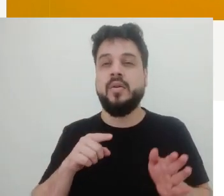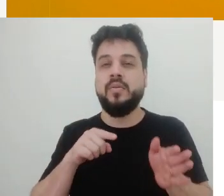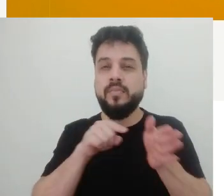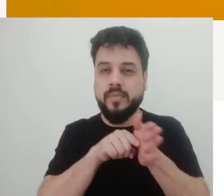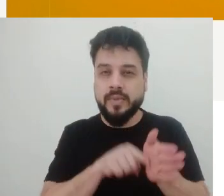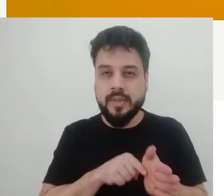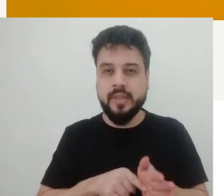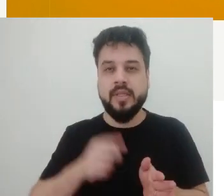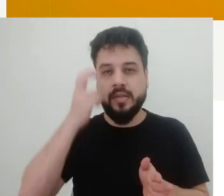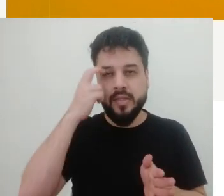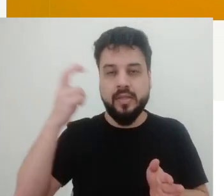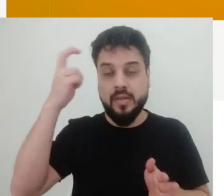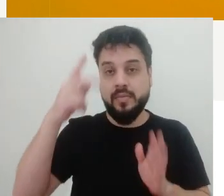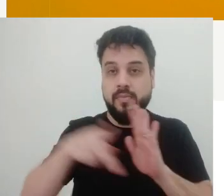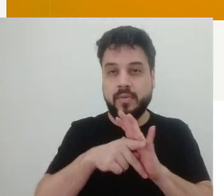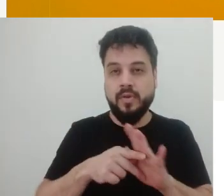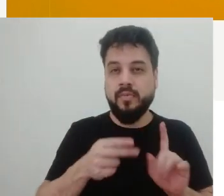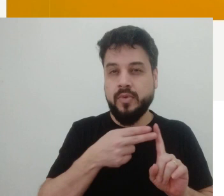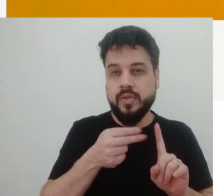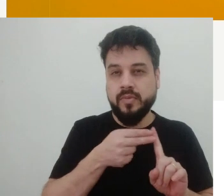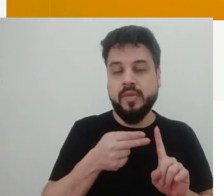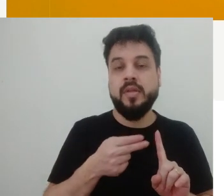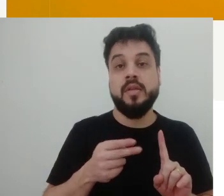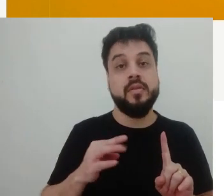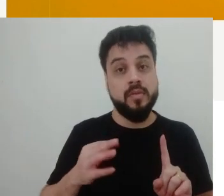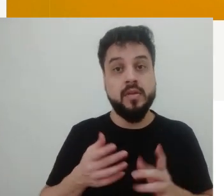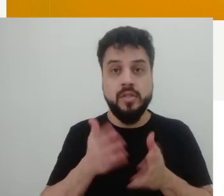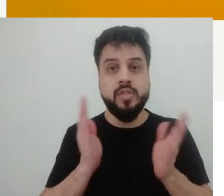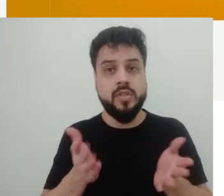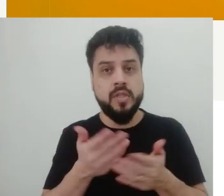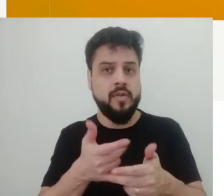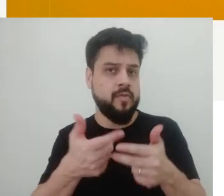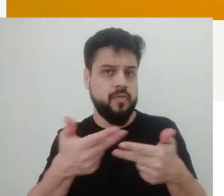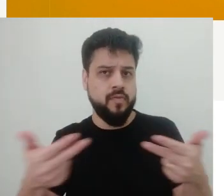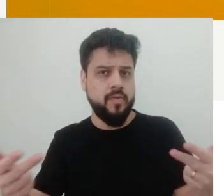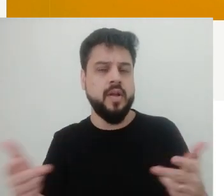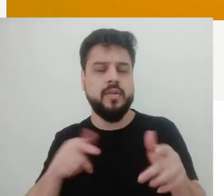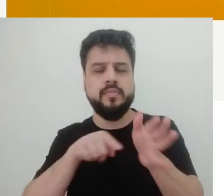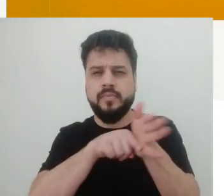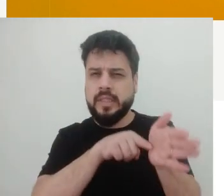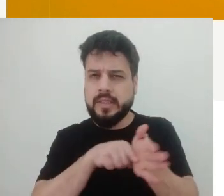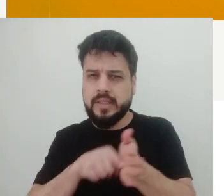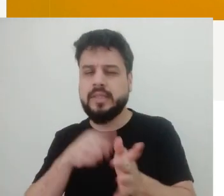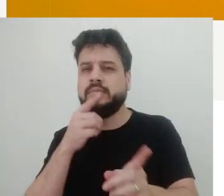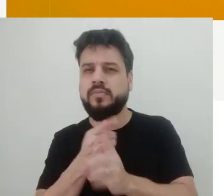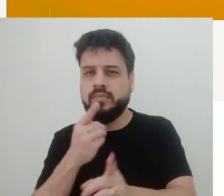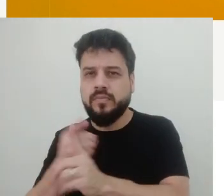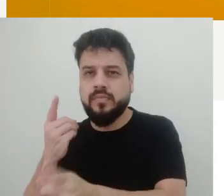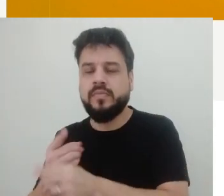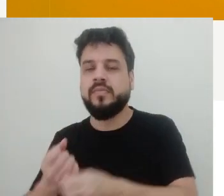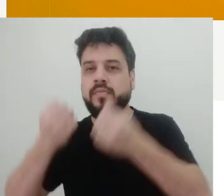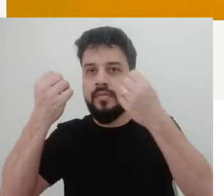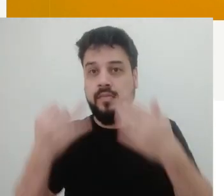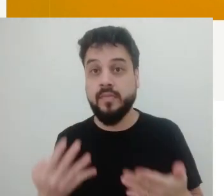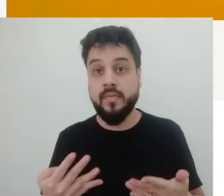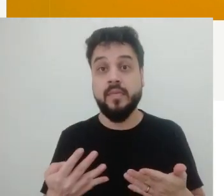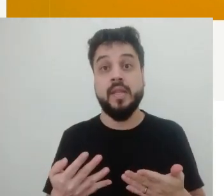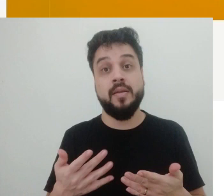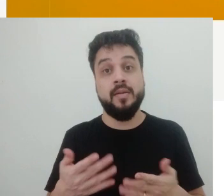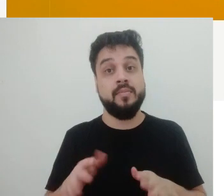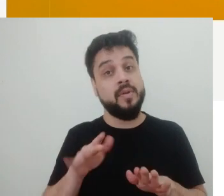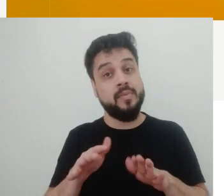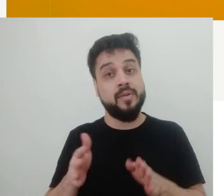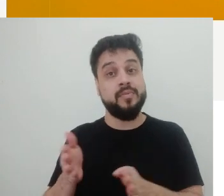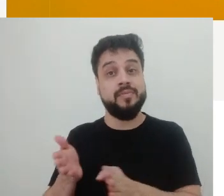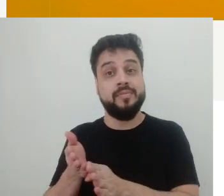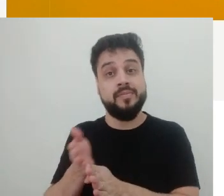años para nada lo eran. Y entonces eso fue otro llamado a la